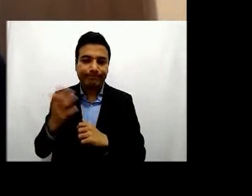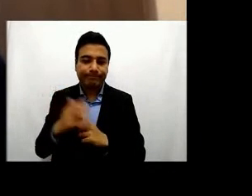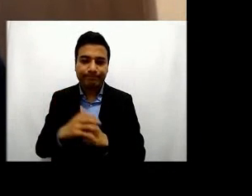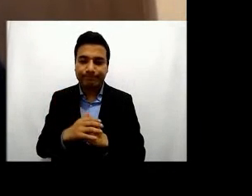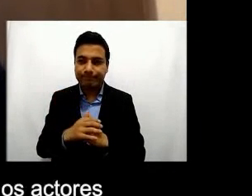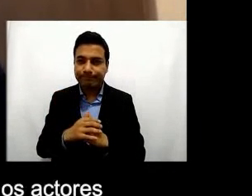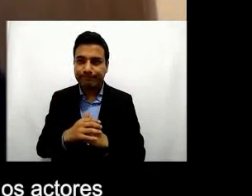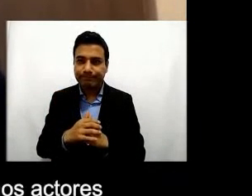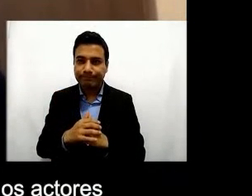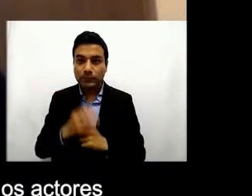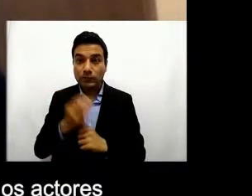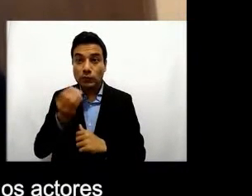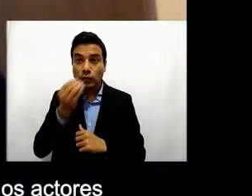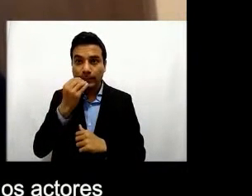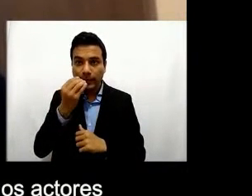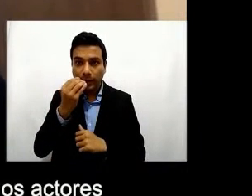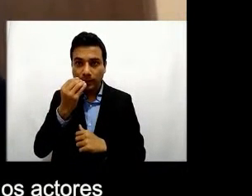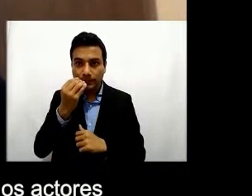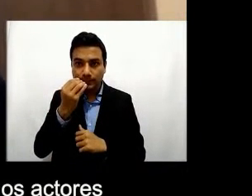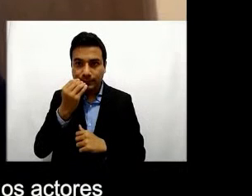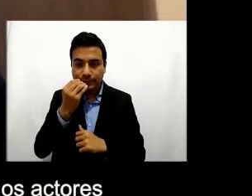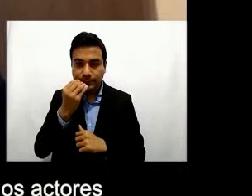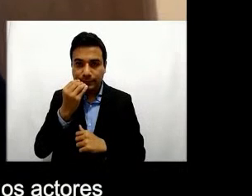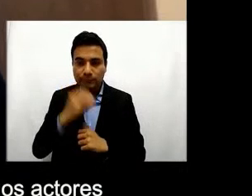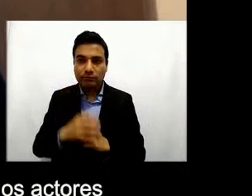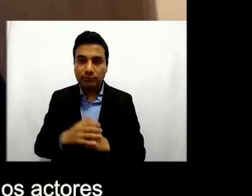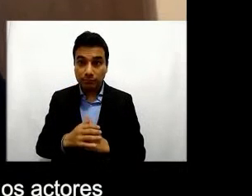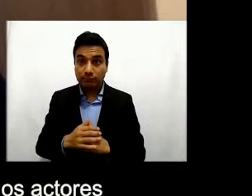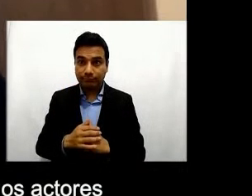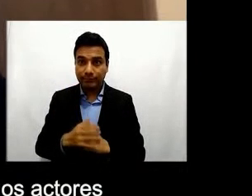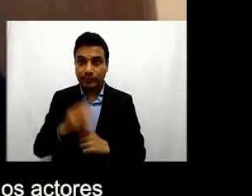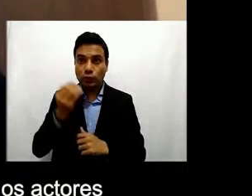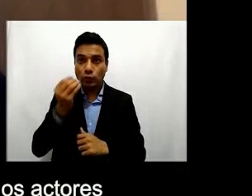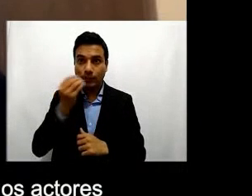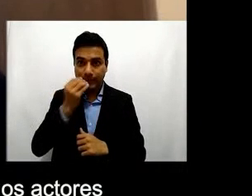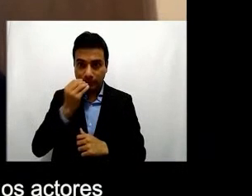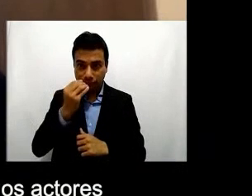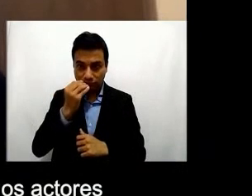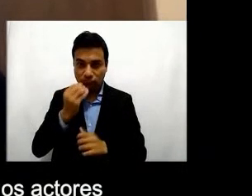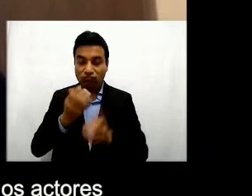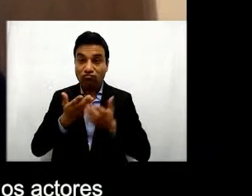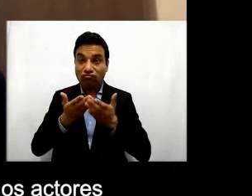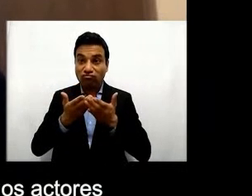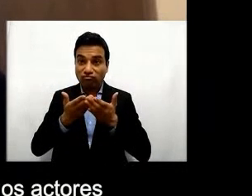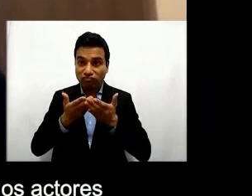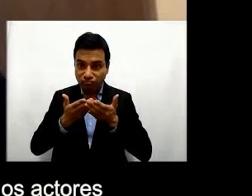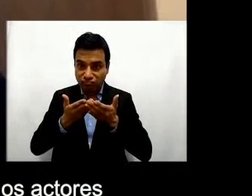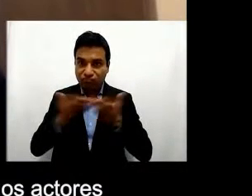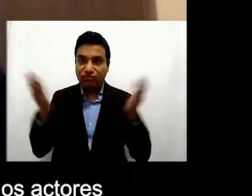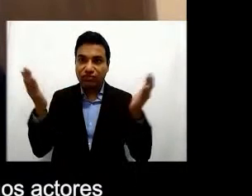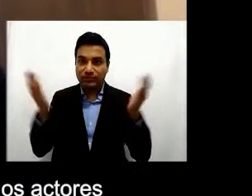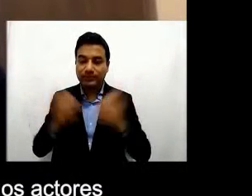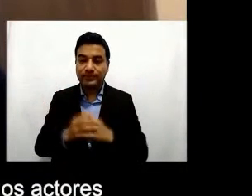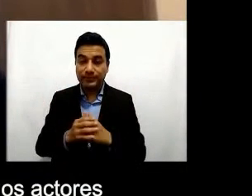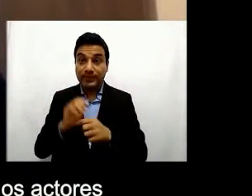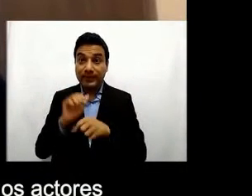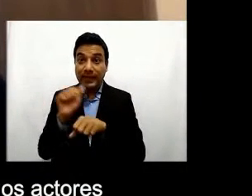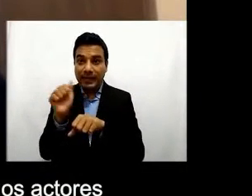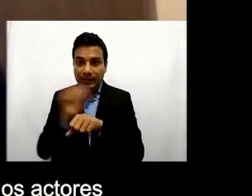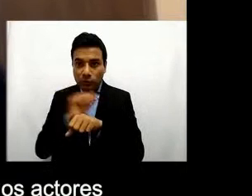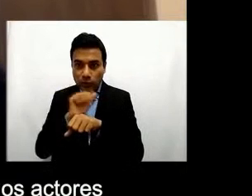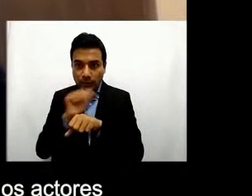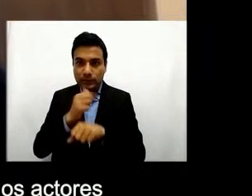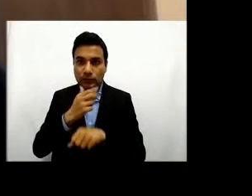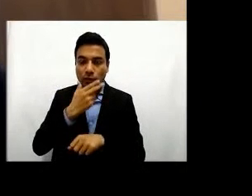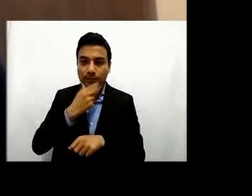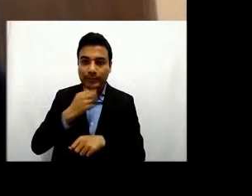a la comida, ¿no? Se hicieron despensas para atender sobre todo muchos actores, actrices, artistas de la